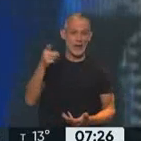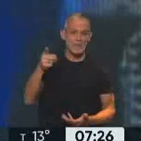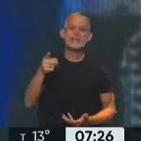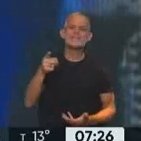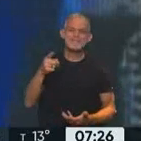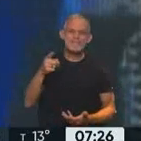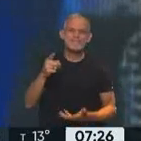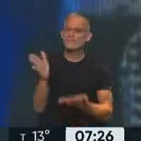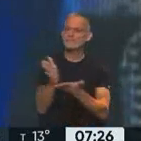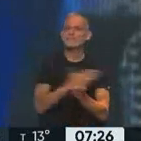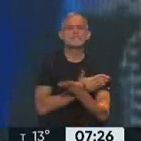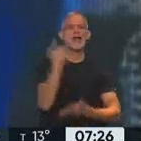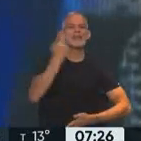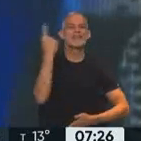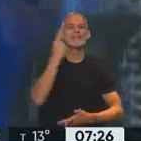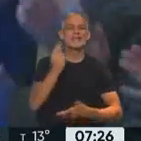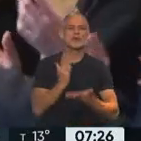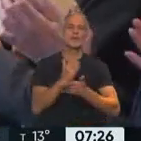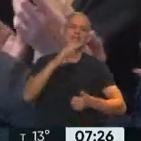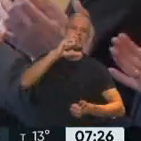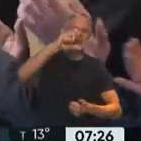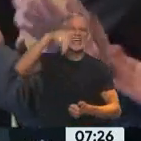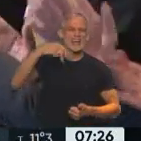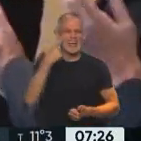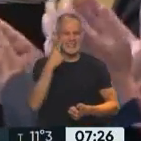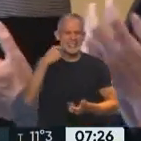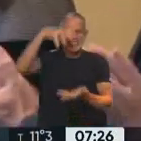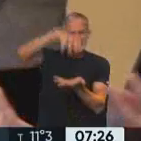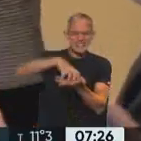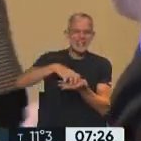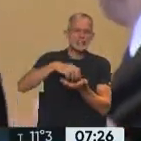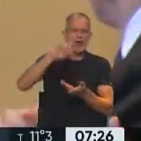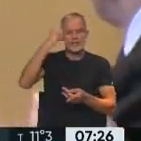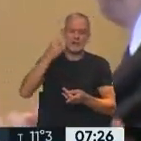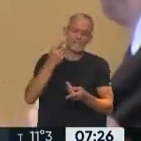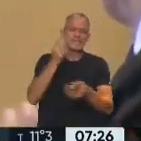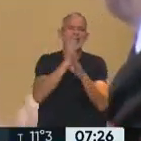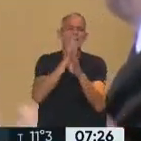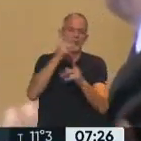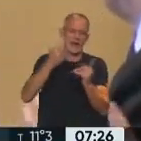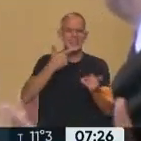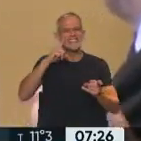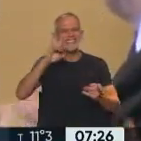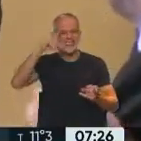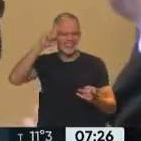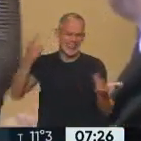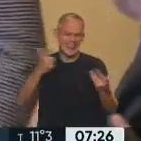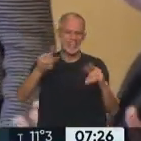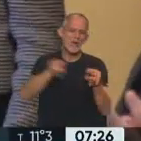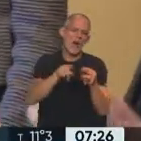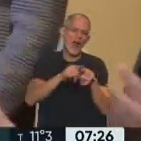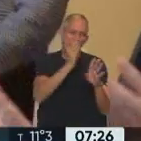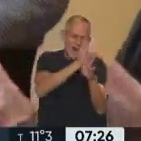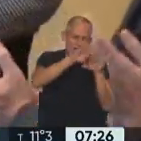destituir a la directora del cine y el centro nacional de inteligencia que es como la acidez española como la